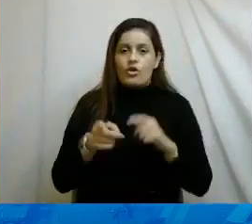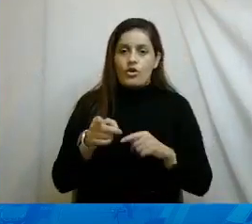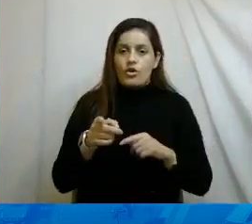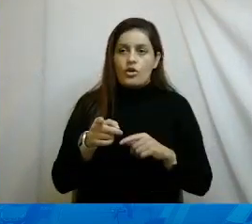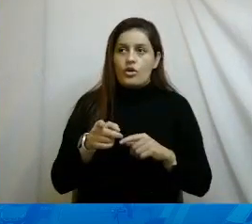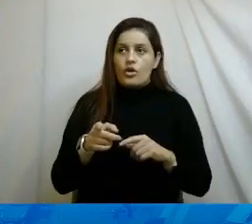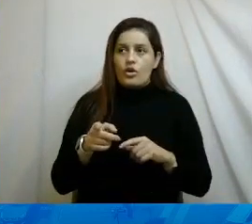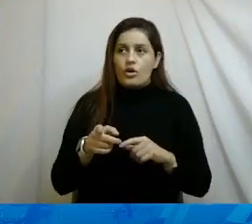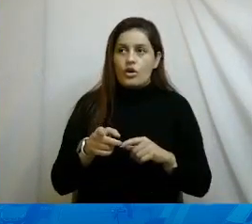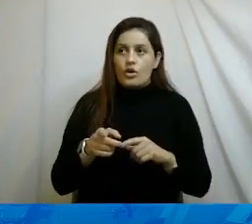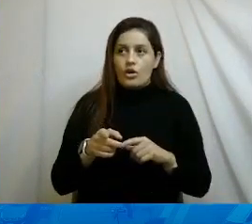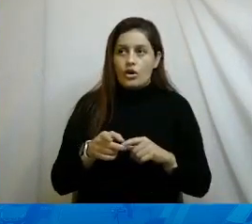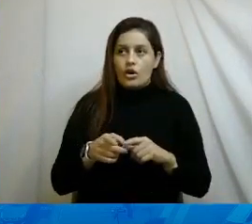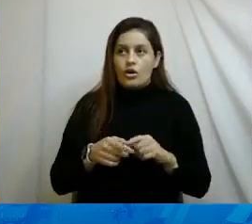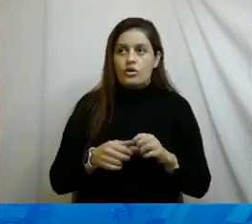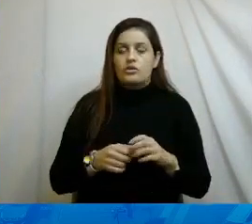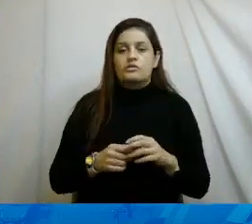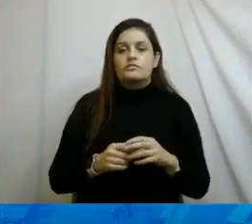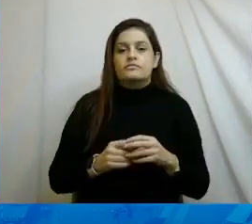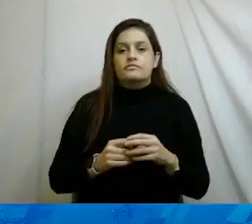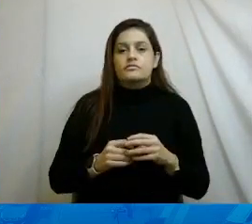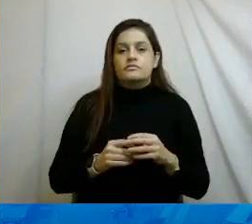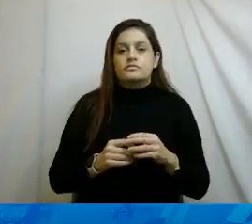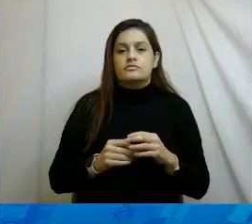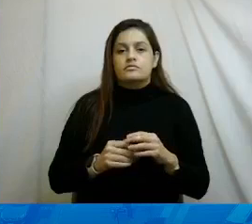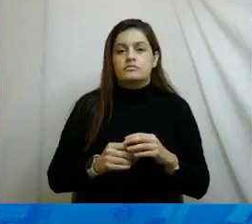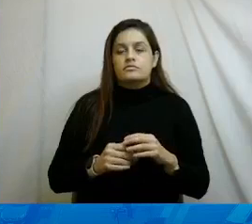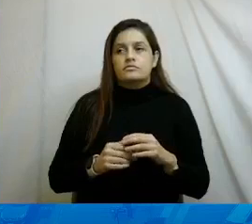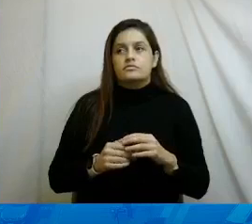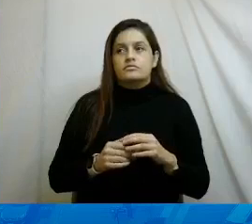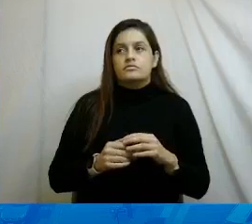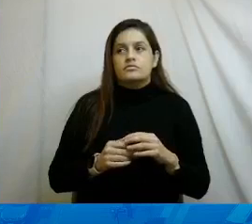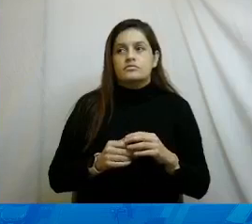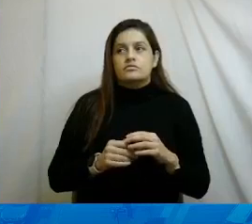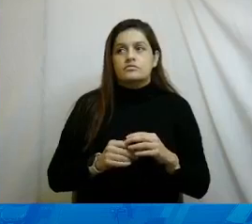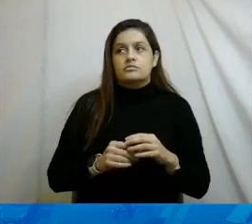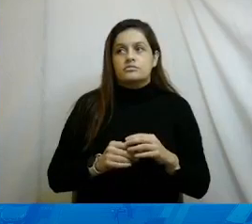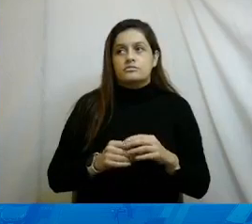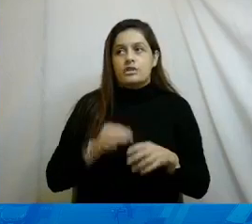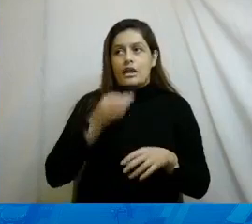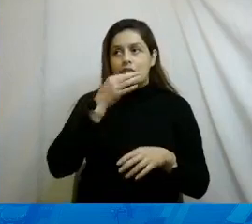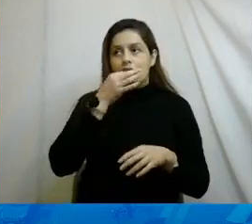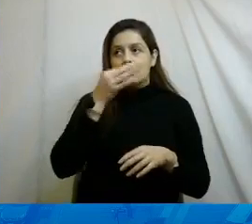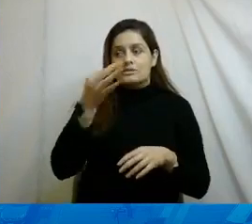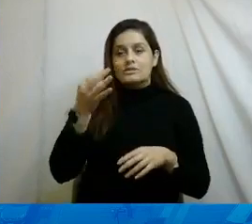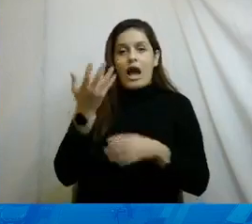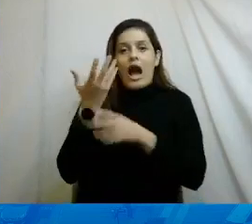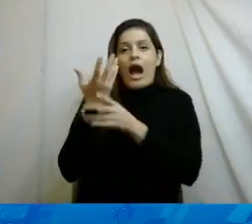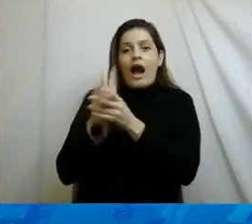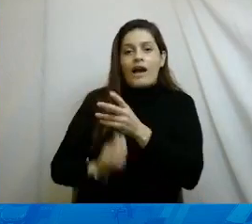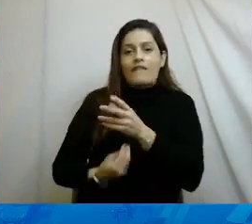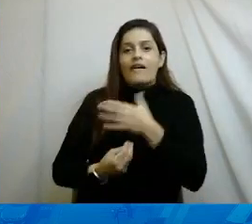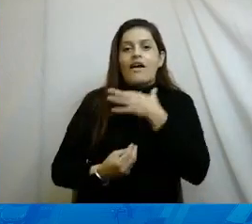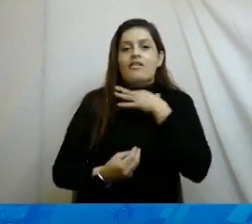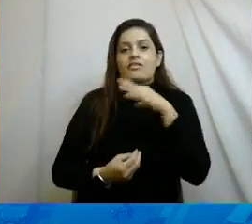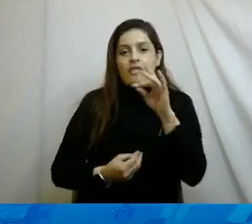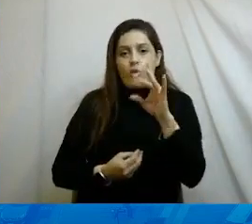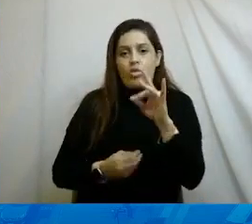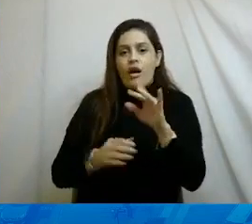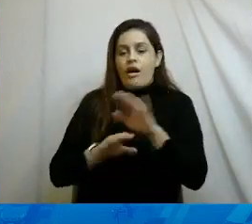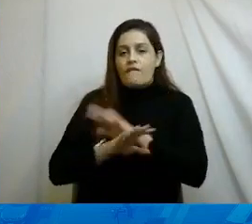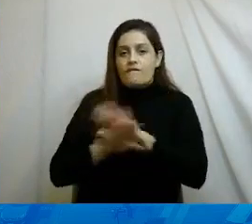un superávit, que me parece bien, y usted misma dice, eliminamos la deuda. La